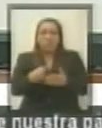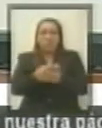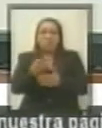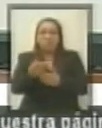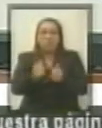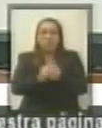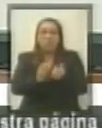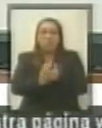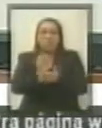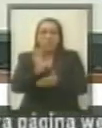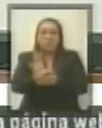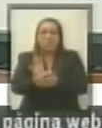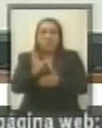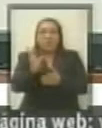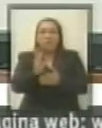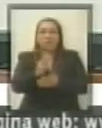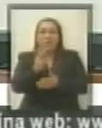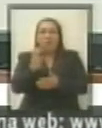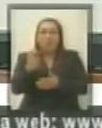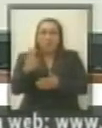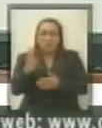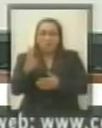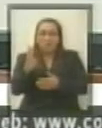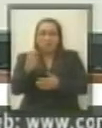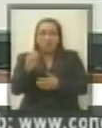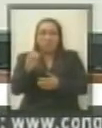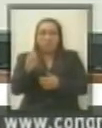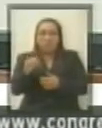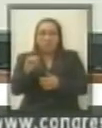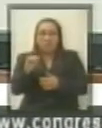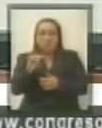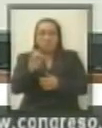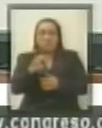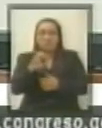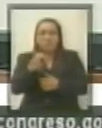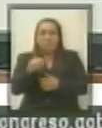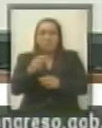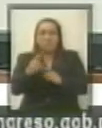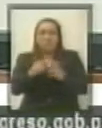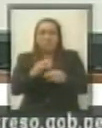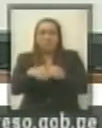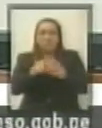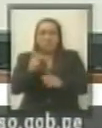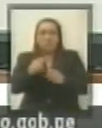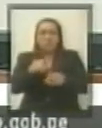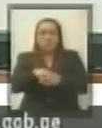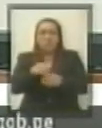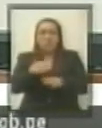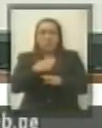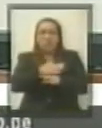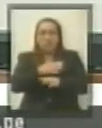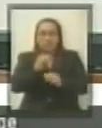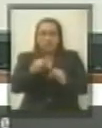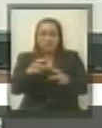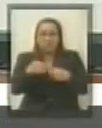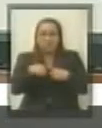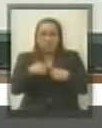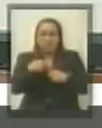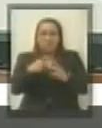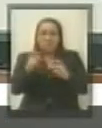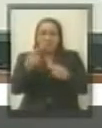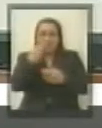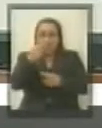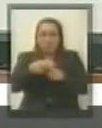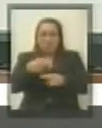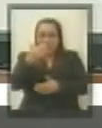la publicación en la página web de OSITRAN y de la PCM de la relación de candidatos que fueron declarados aptos, y ahí tienen ustedes